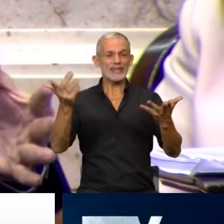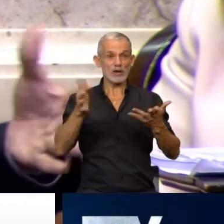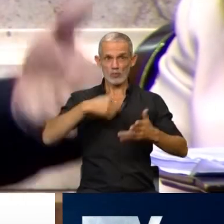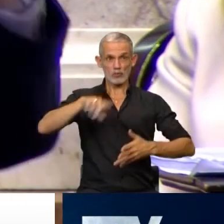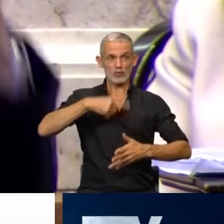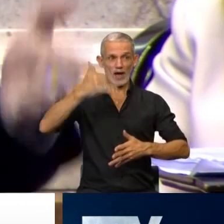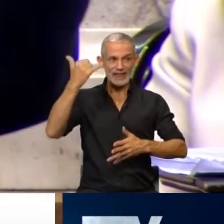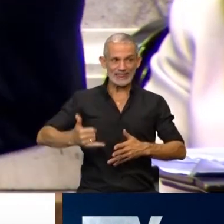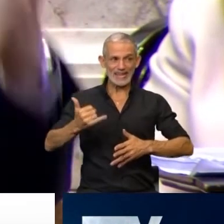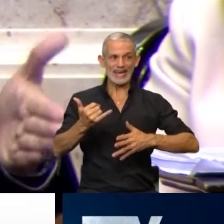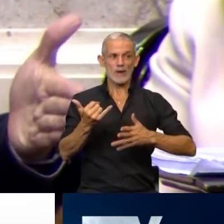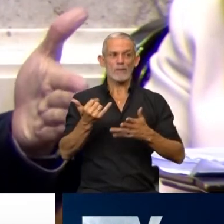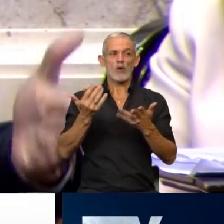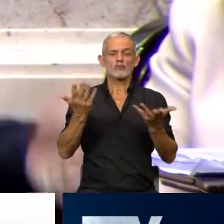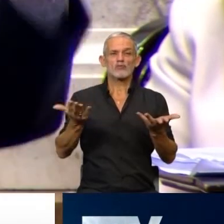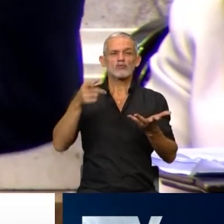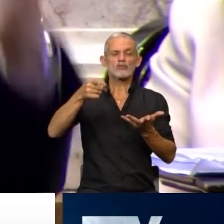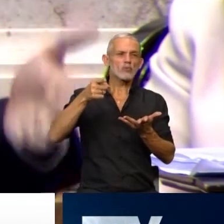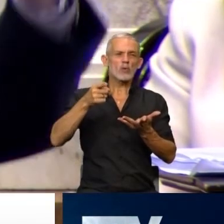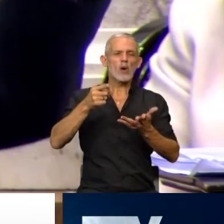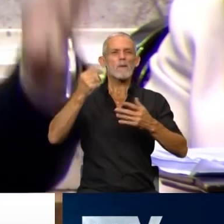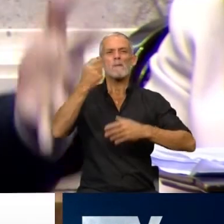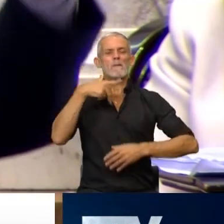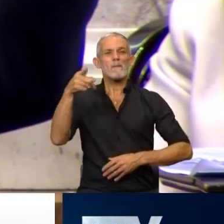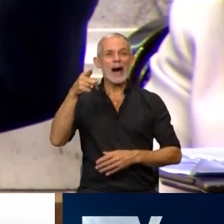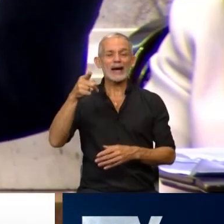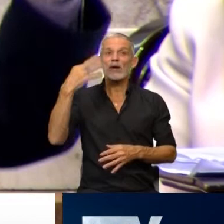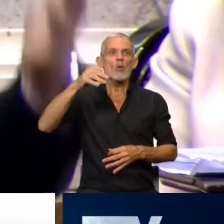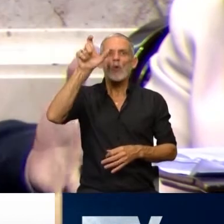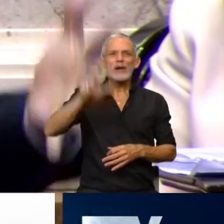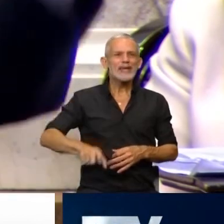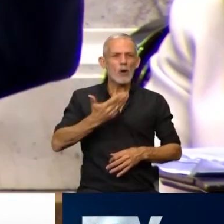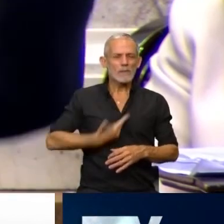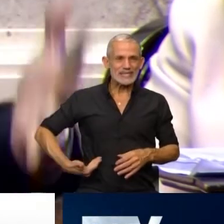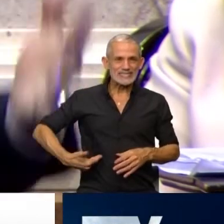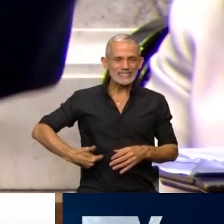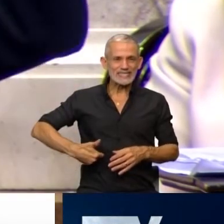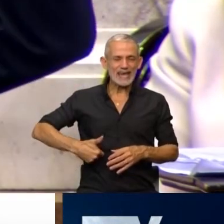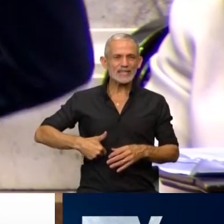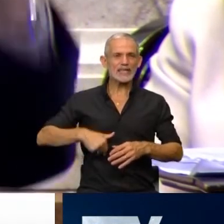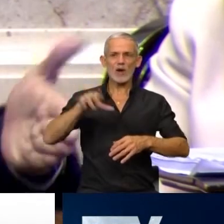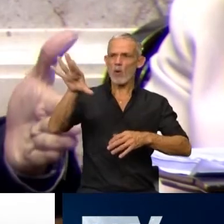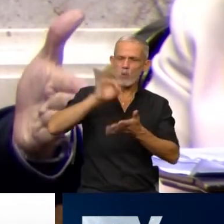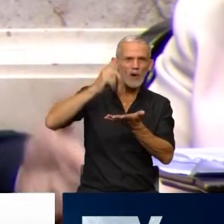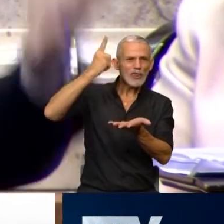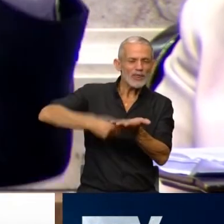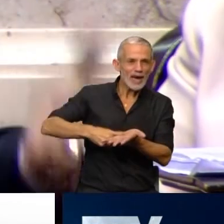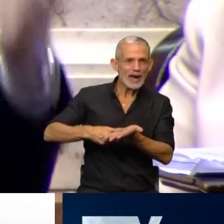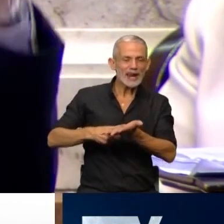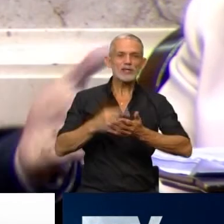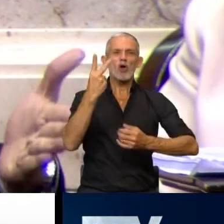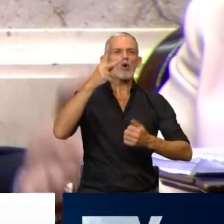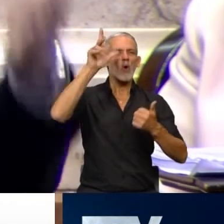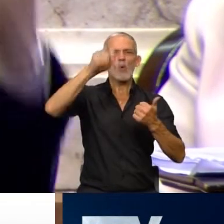Tuvimos el hecho aberrante de que Macri haya sido el único presidente que designe por decreto a